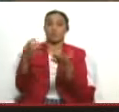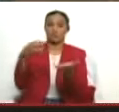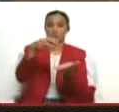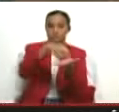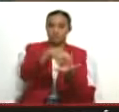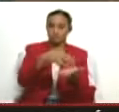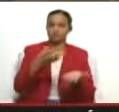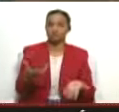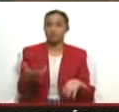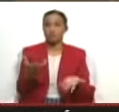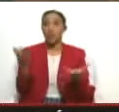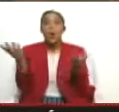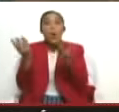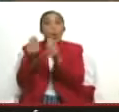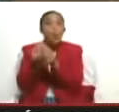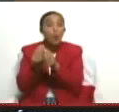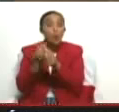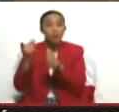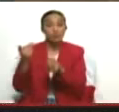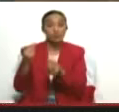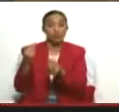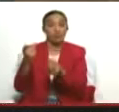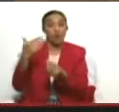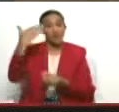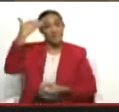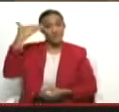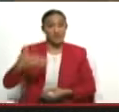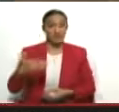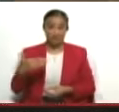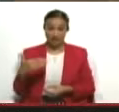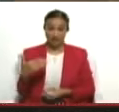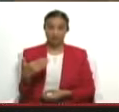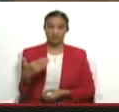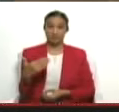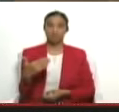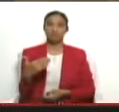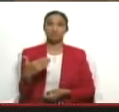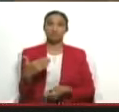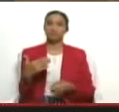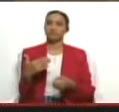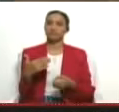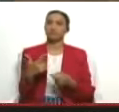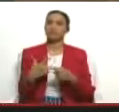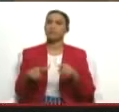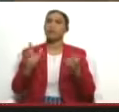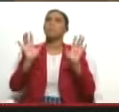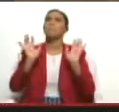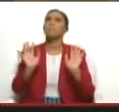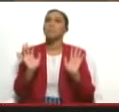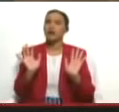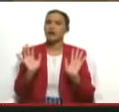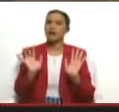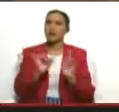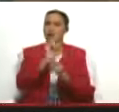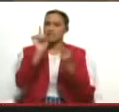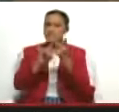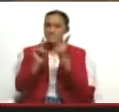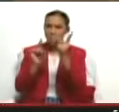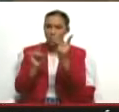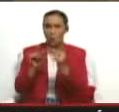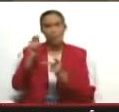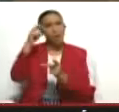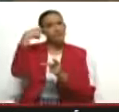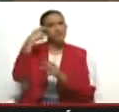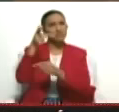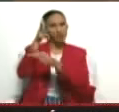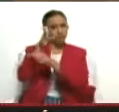nacional bolivariana no para una ong pero veamos un segundo video por favor y